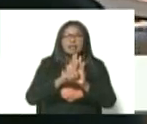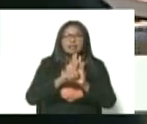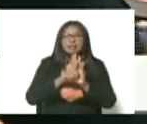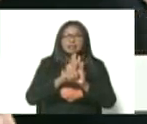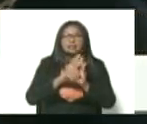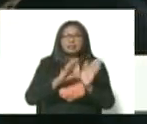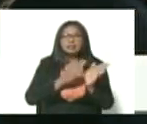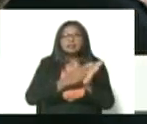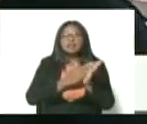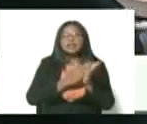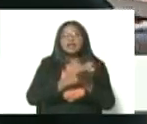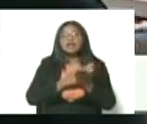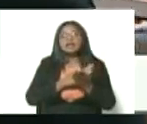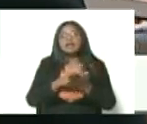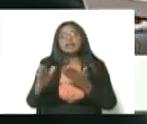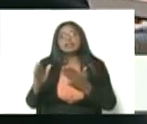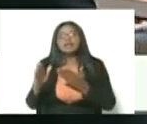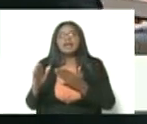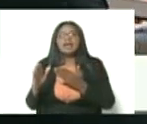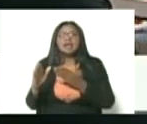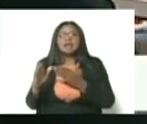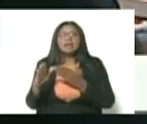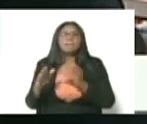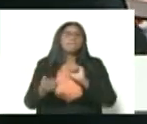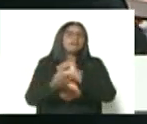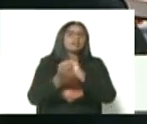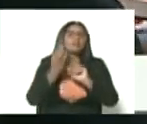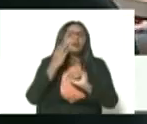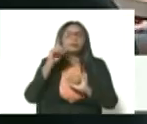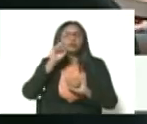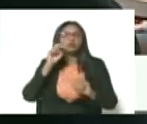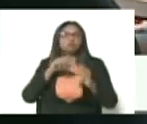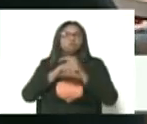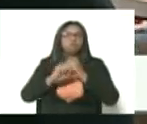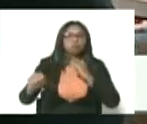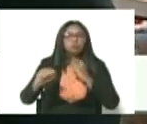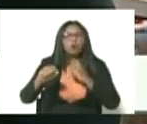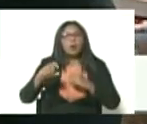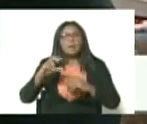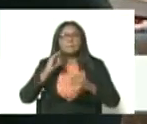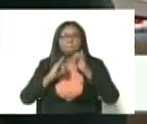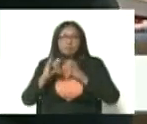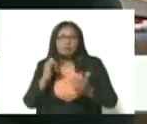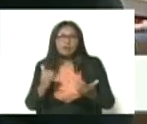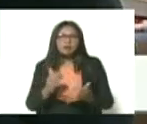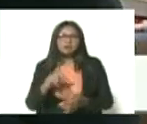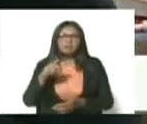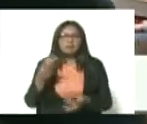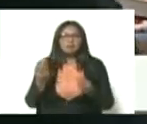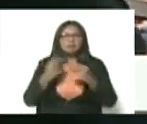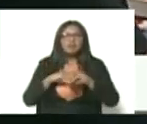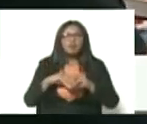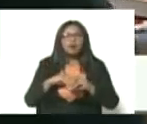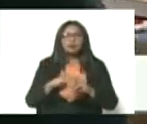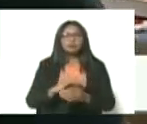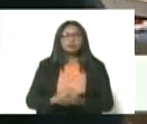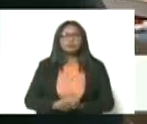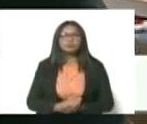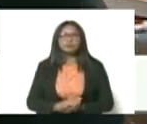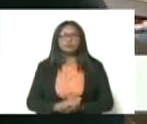aborto? Y en ese mismo sentido, también estaría dispuesto a iniciar el debate con respecto a